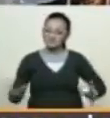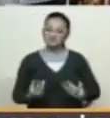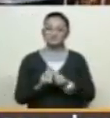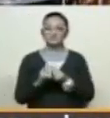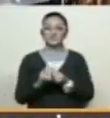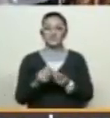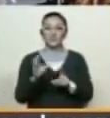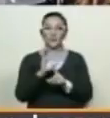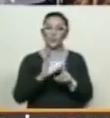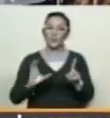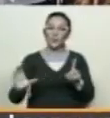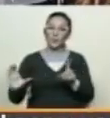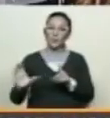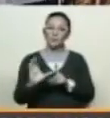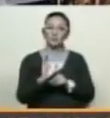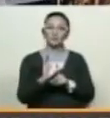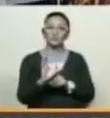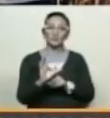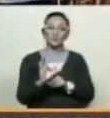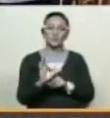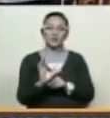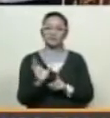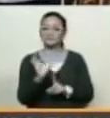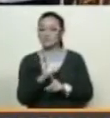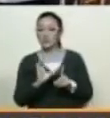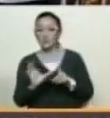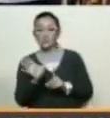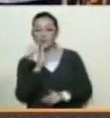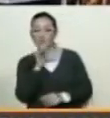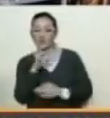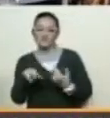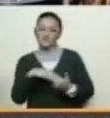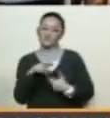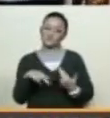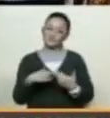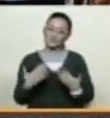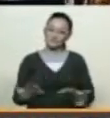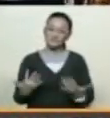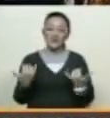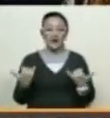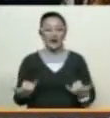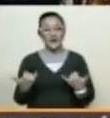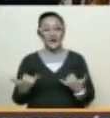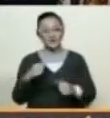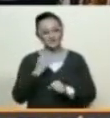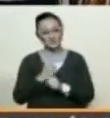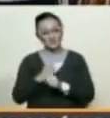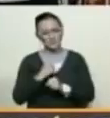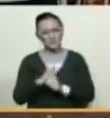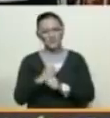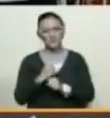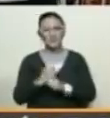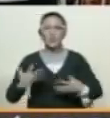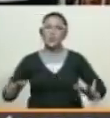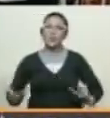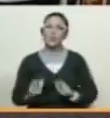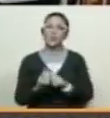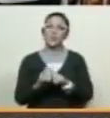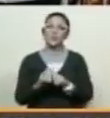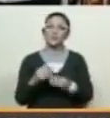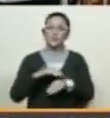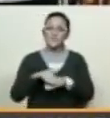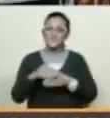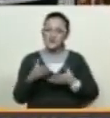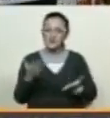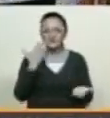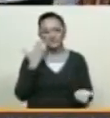la cultura, sin cultura no hay revolución. Y aquí estamos, trabajando juntos. Ministra